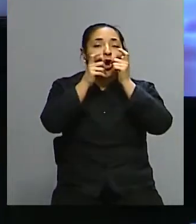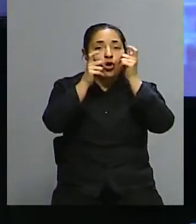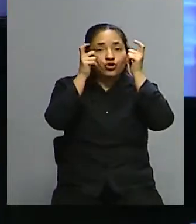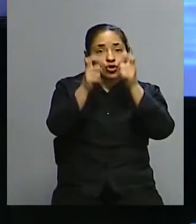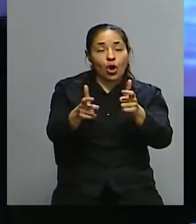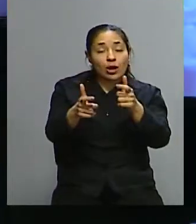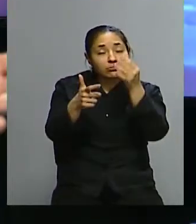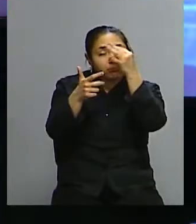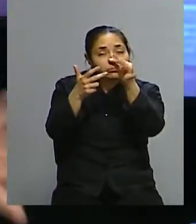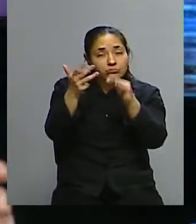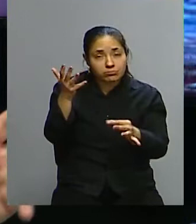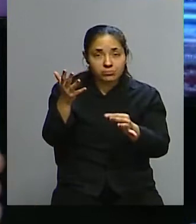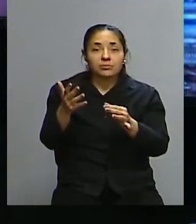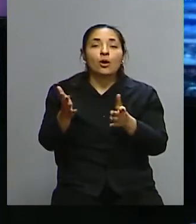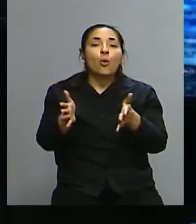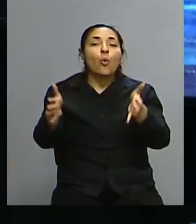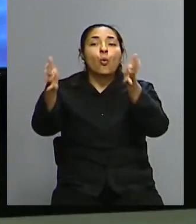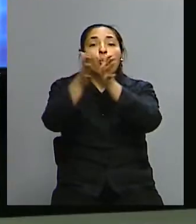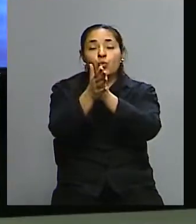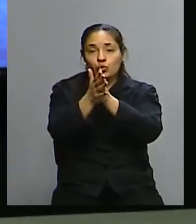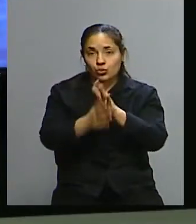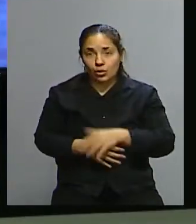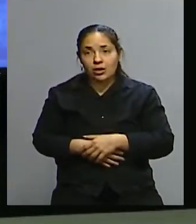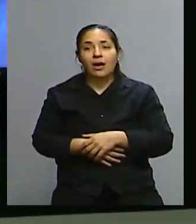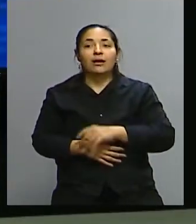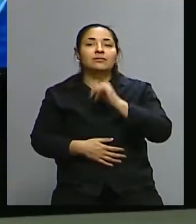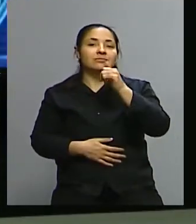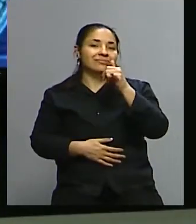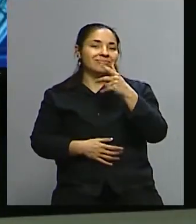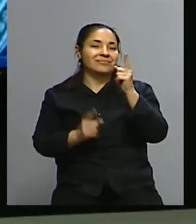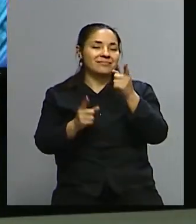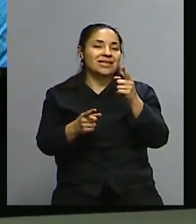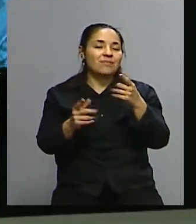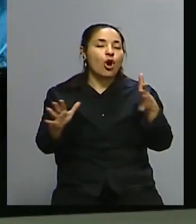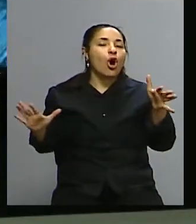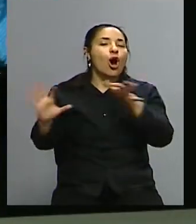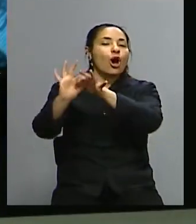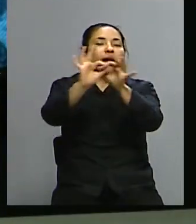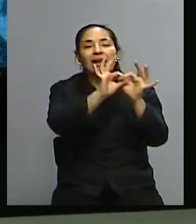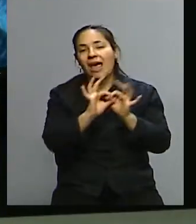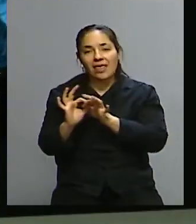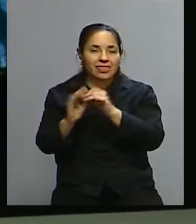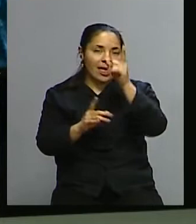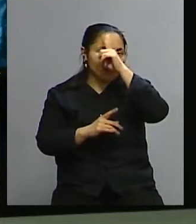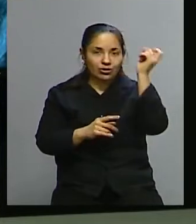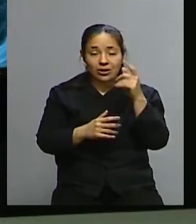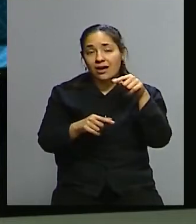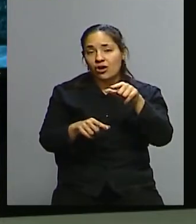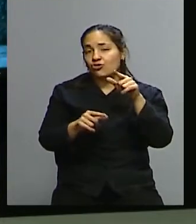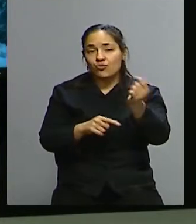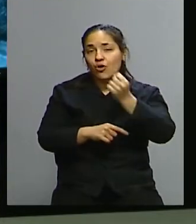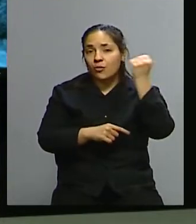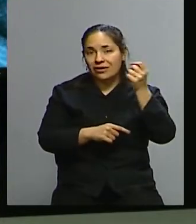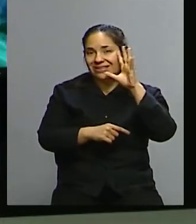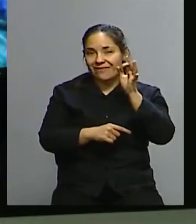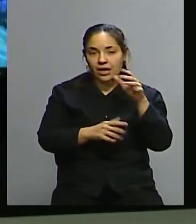digamos, en conjunto. No sé, Graciela, si querés vos ampliar esto. Esta red federal lo que hace, que es lo que debemos hacer, integrar el sistema de control interno-externo, por más que los